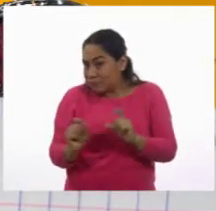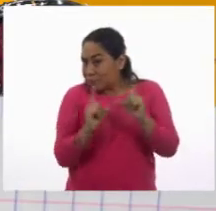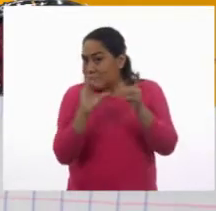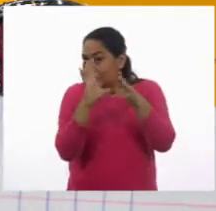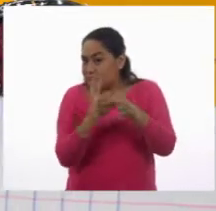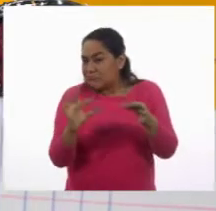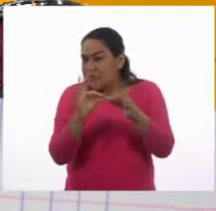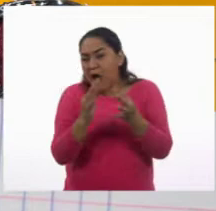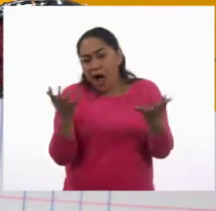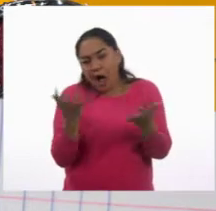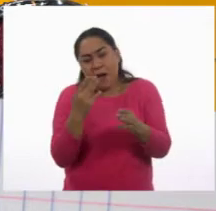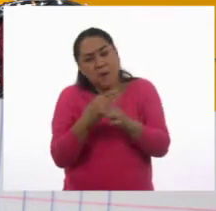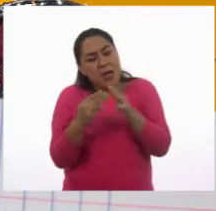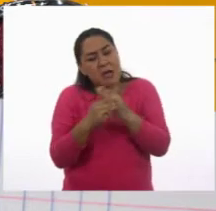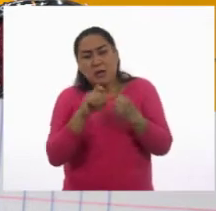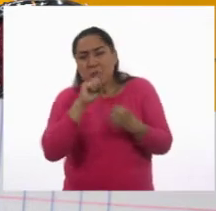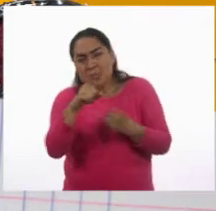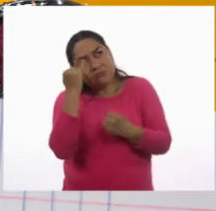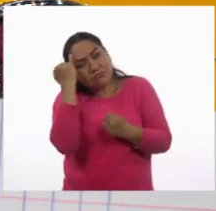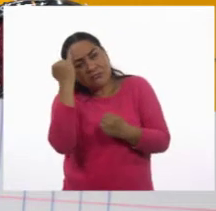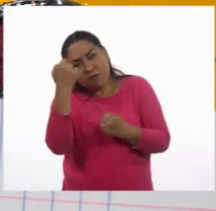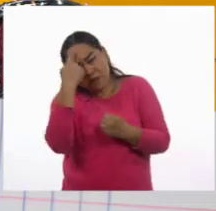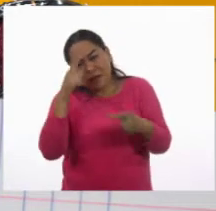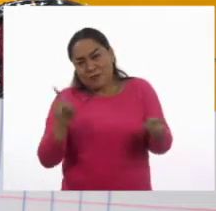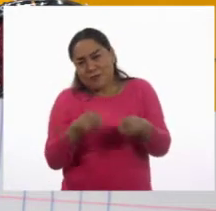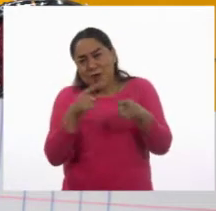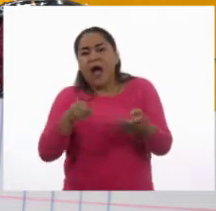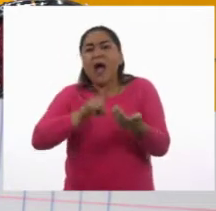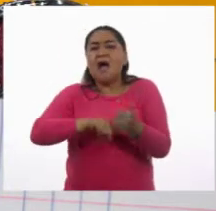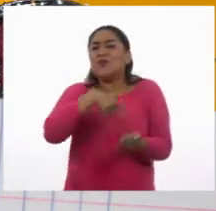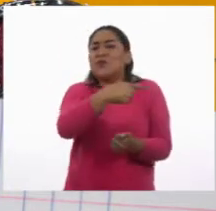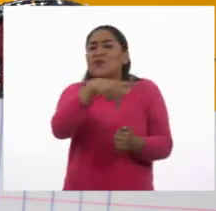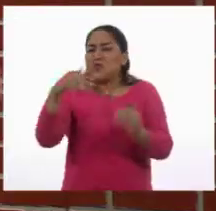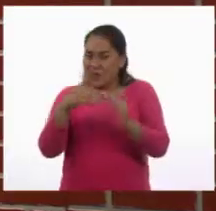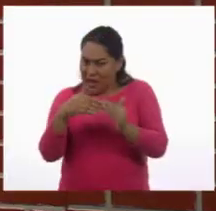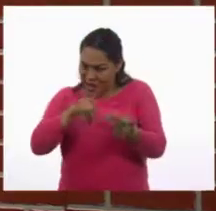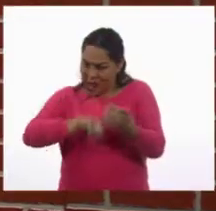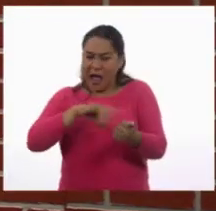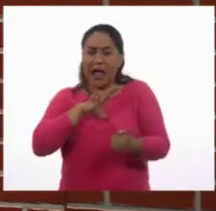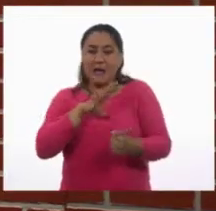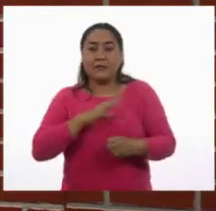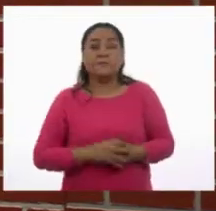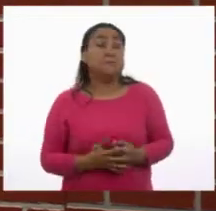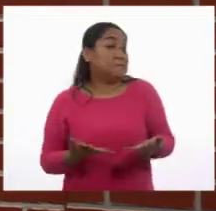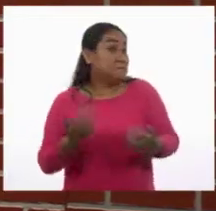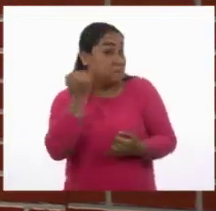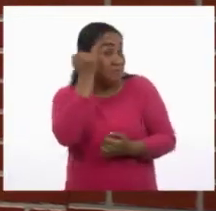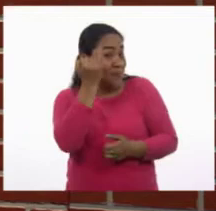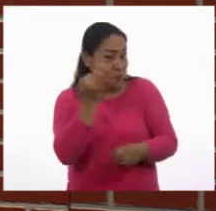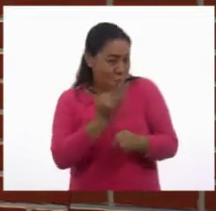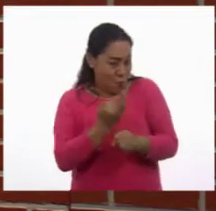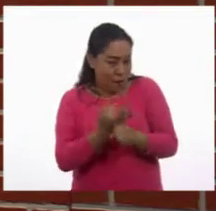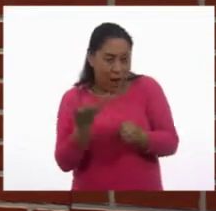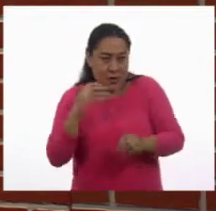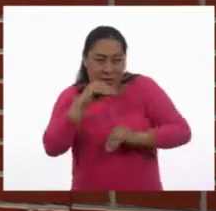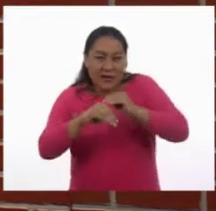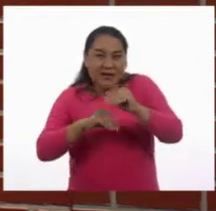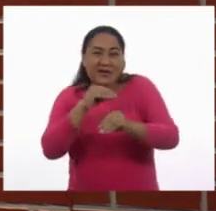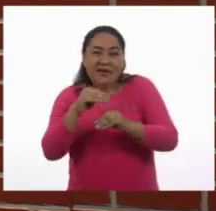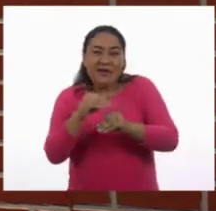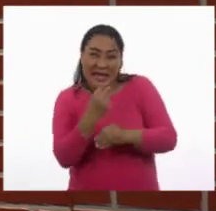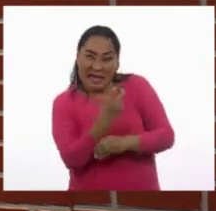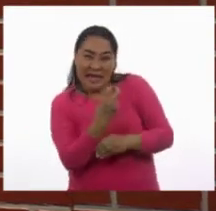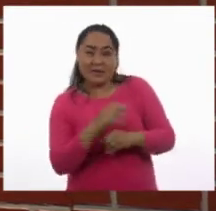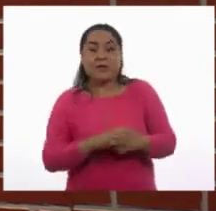el que construiremos instrumentos con materiales que todos tenemos en casa. Si les parece, hoy construiremos este instrumento,